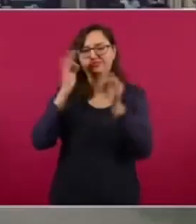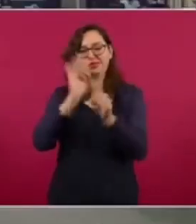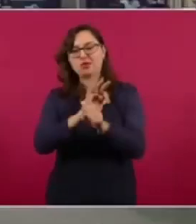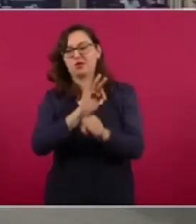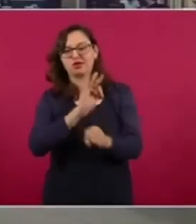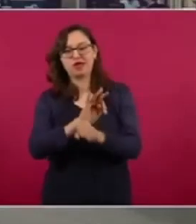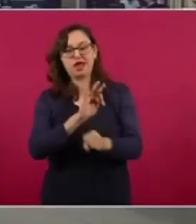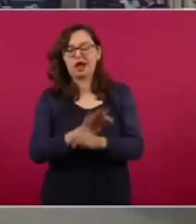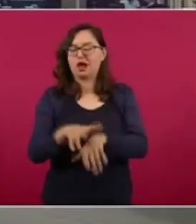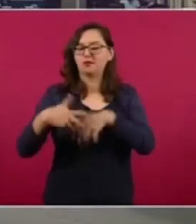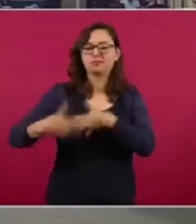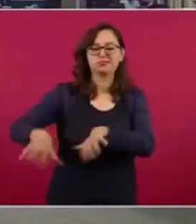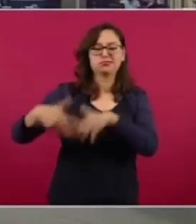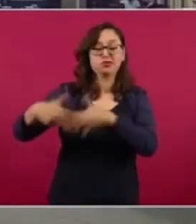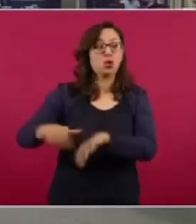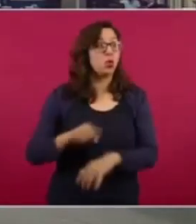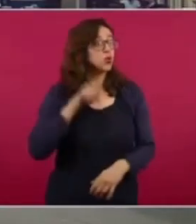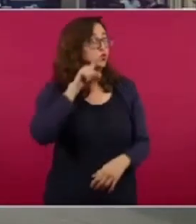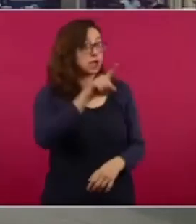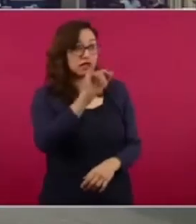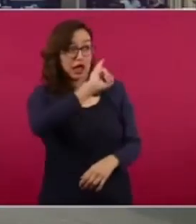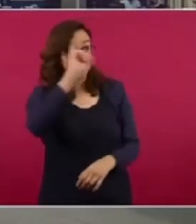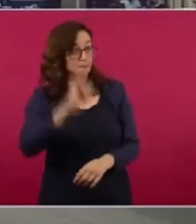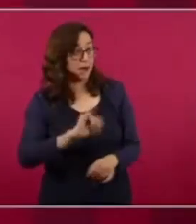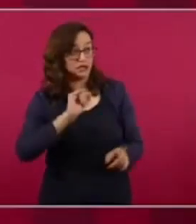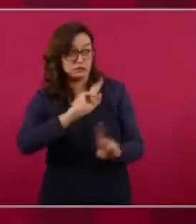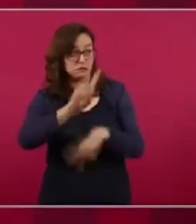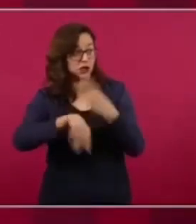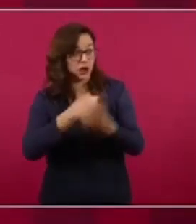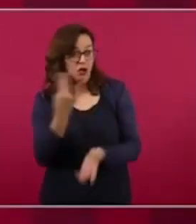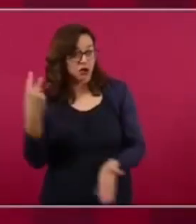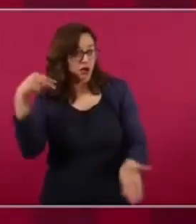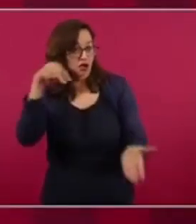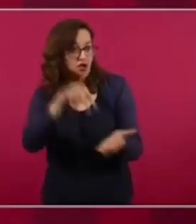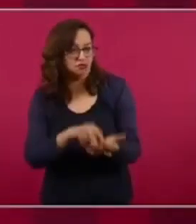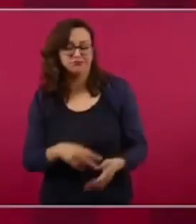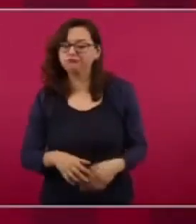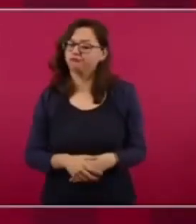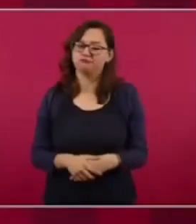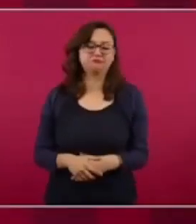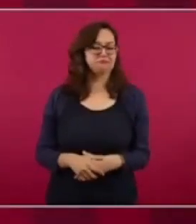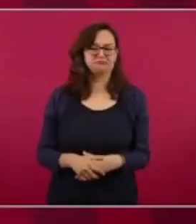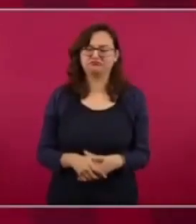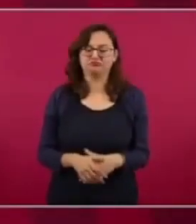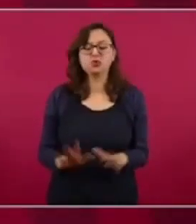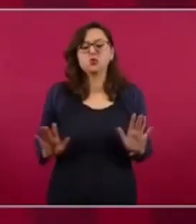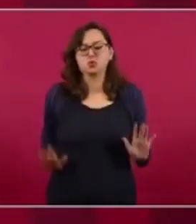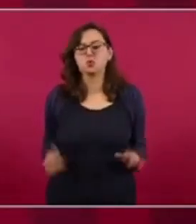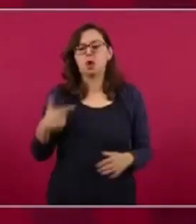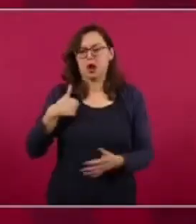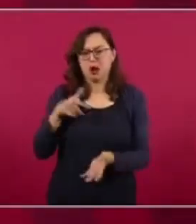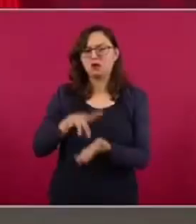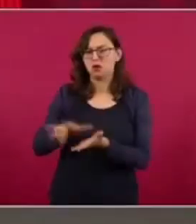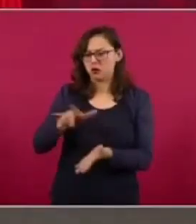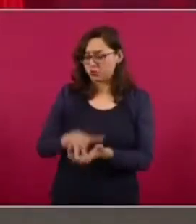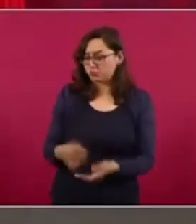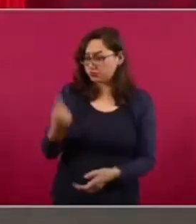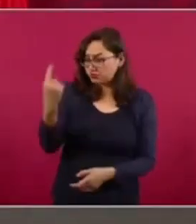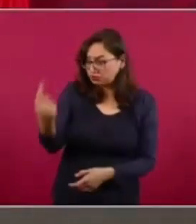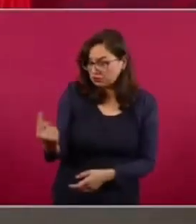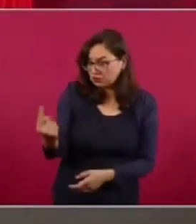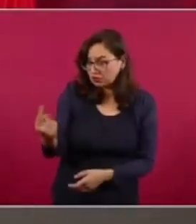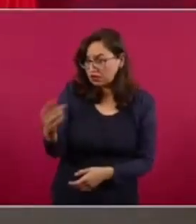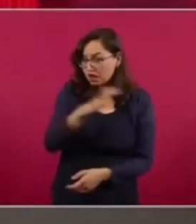a un mitin de campaña? No. No, no, no, no. Nada más lo voy a apoyar. Es decir, este es